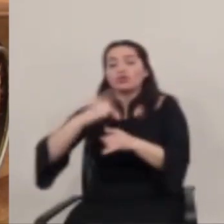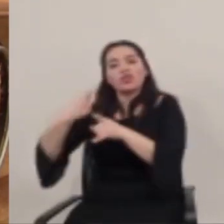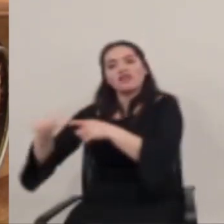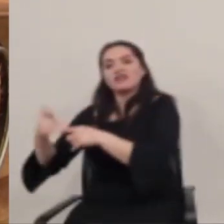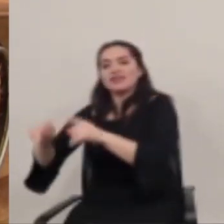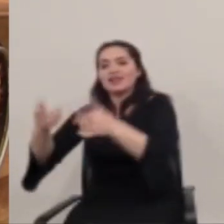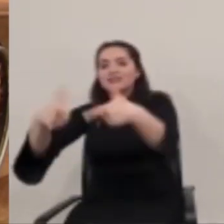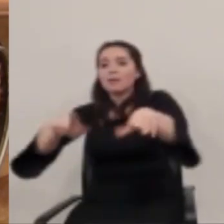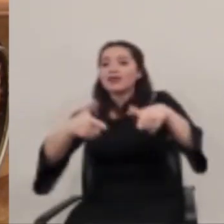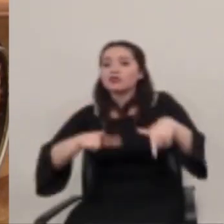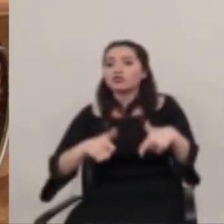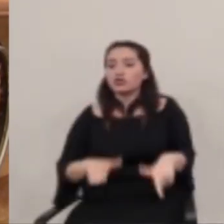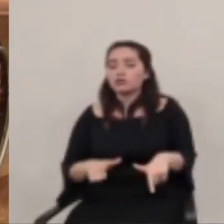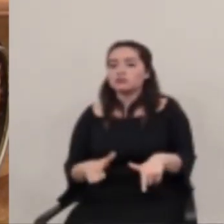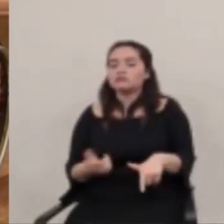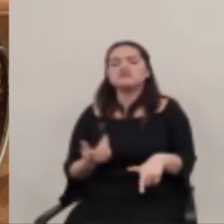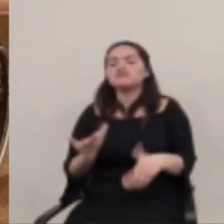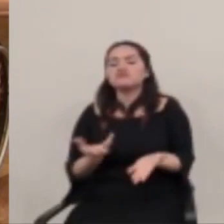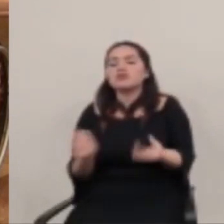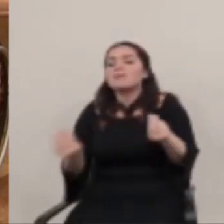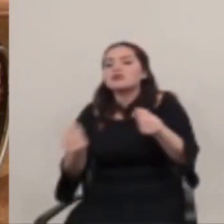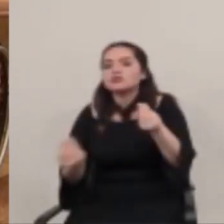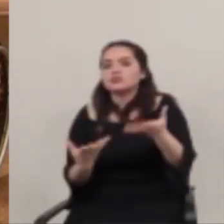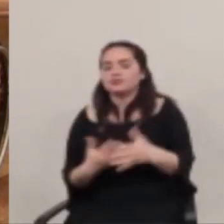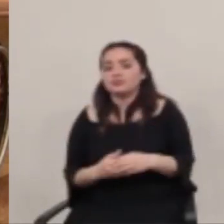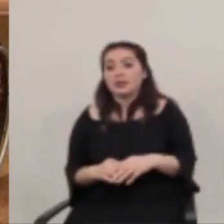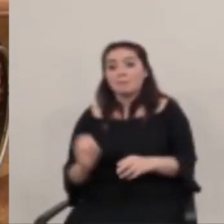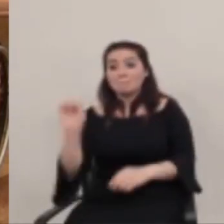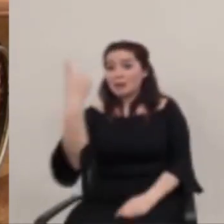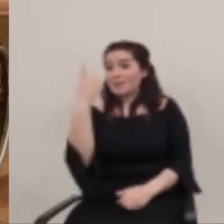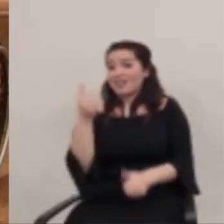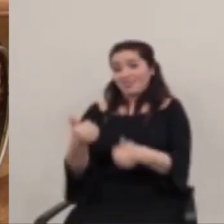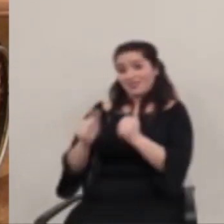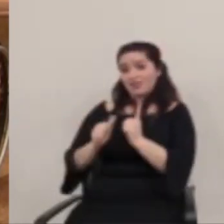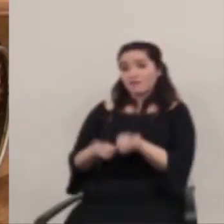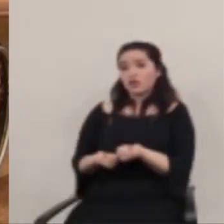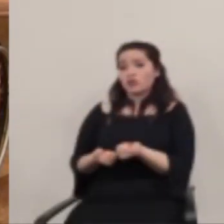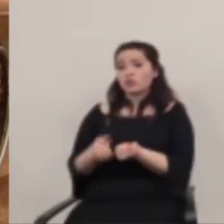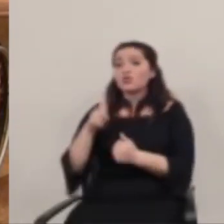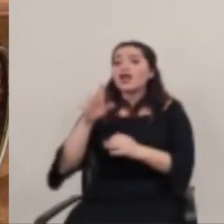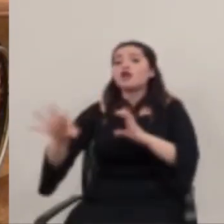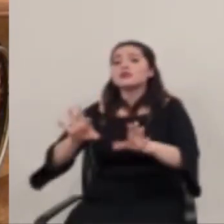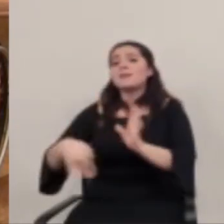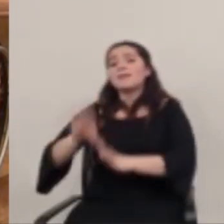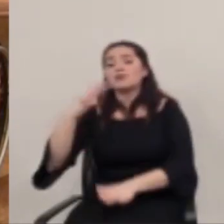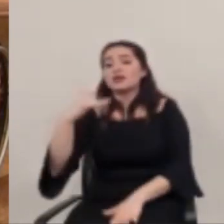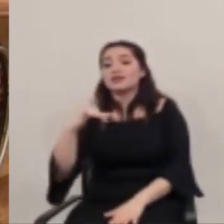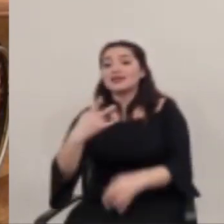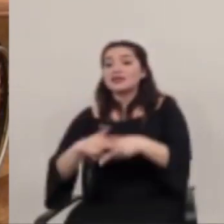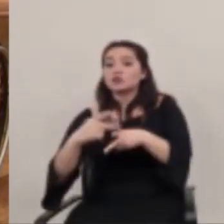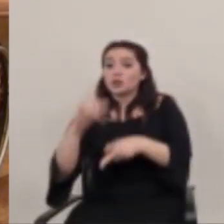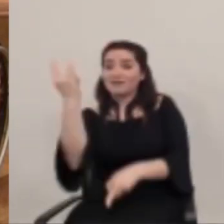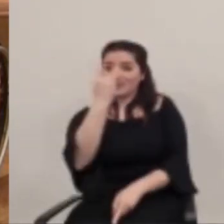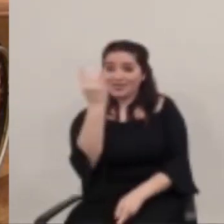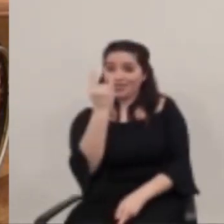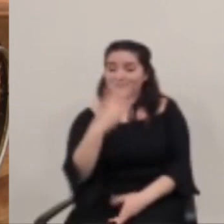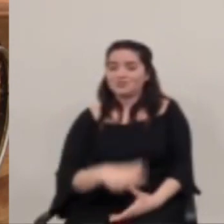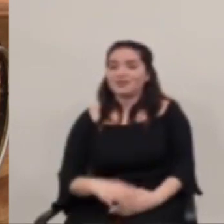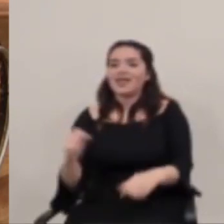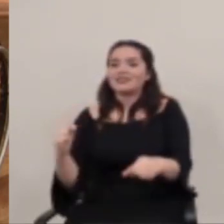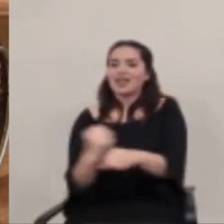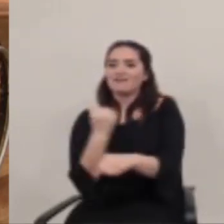estamentos. ¿Con qué te encontraste? Es el primer desafío, que es una de las cosas más importantes que ha hecho la universidad, es hacer un